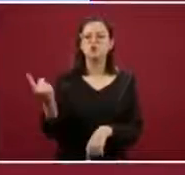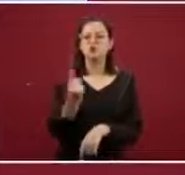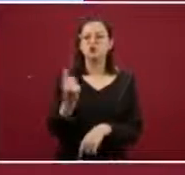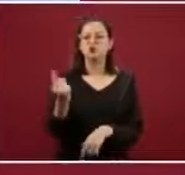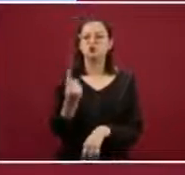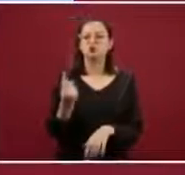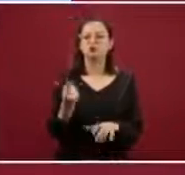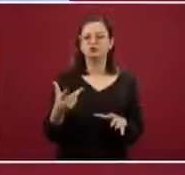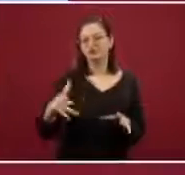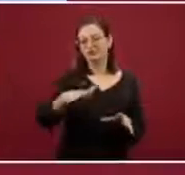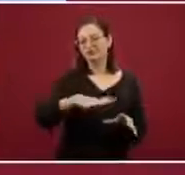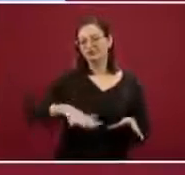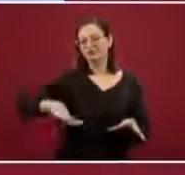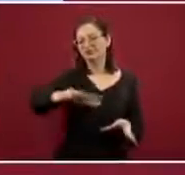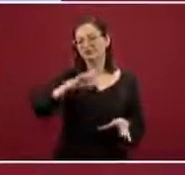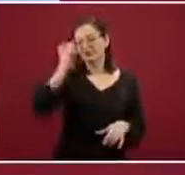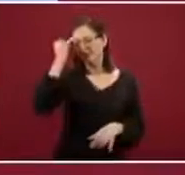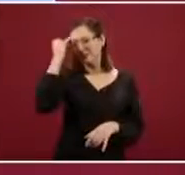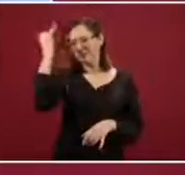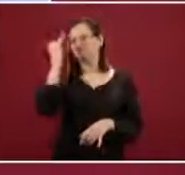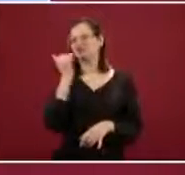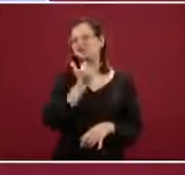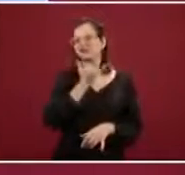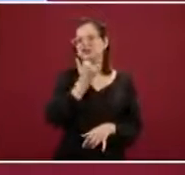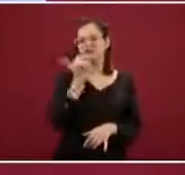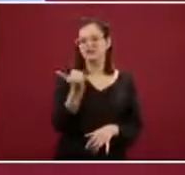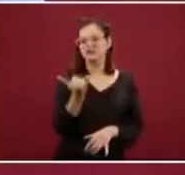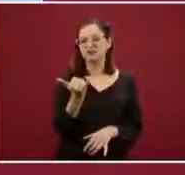vamos a decir, estigmatizada,